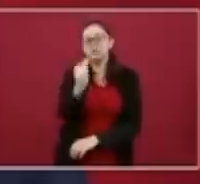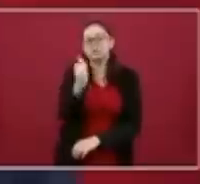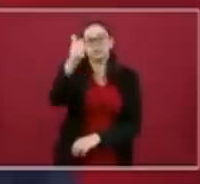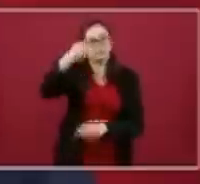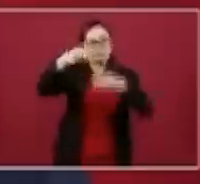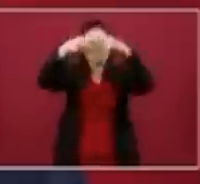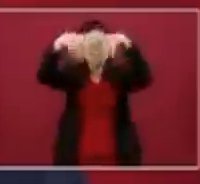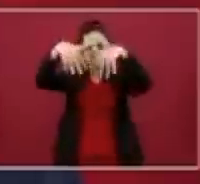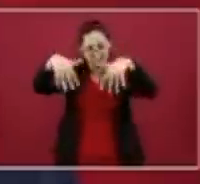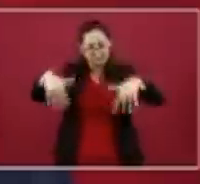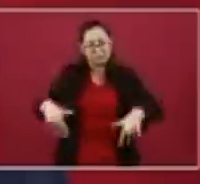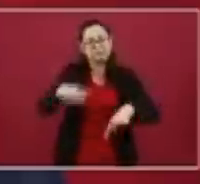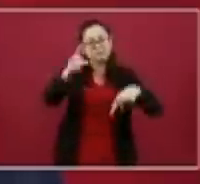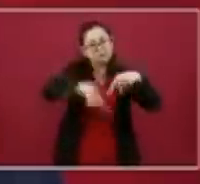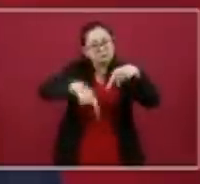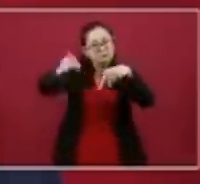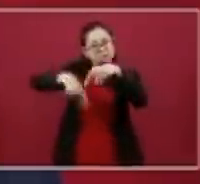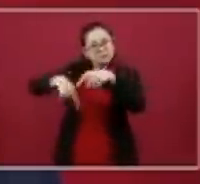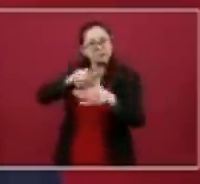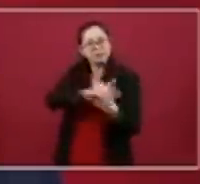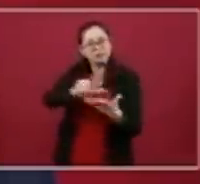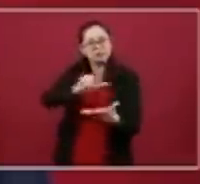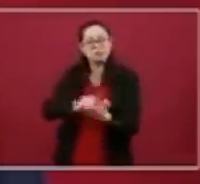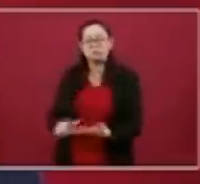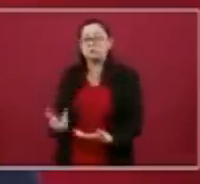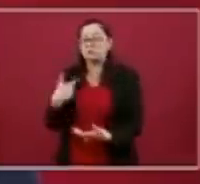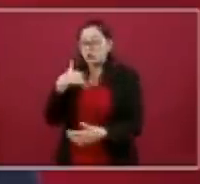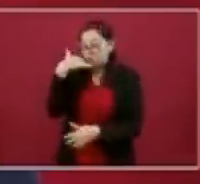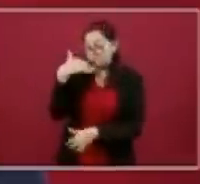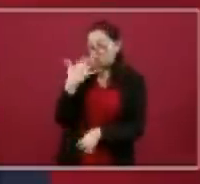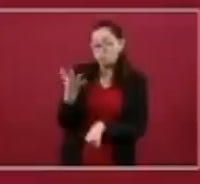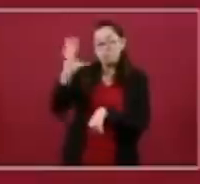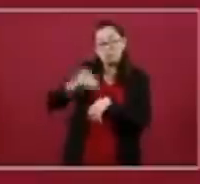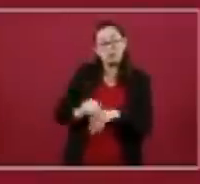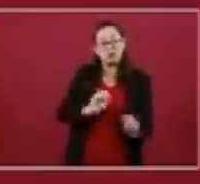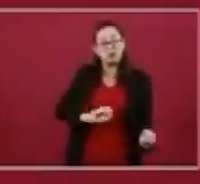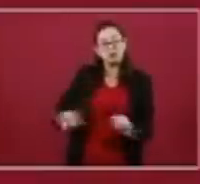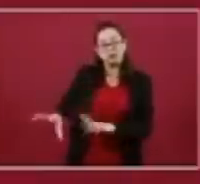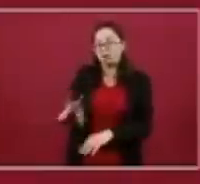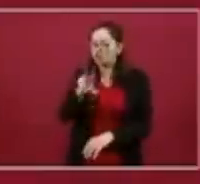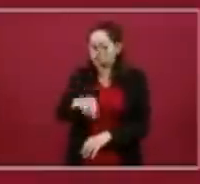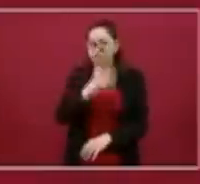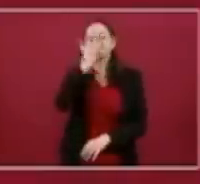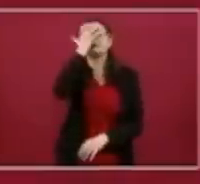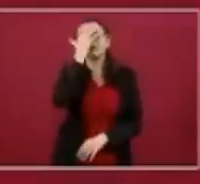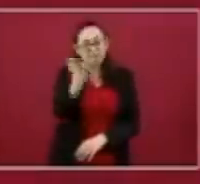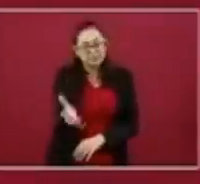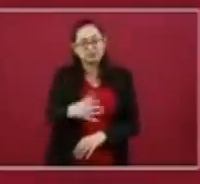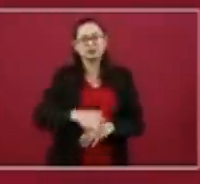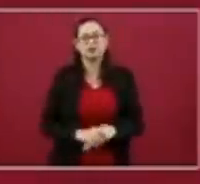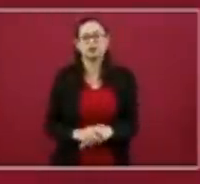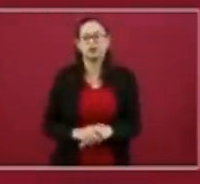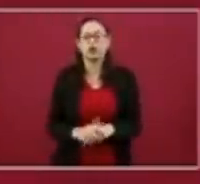Y no se va a permitir la corrupción, y es en serio. Acerca